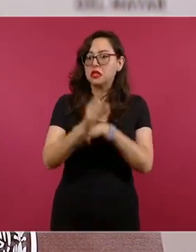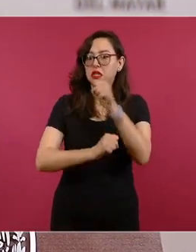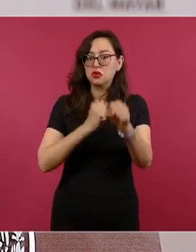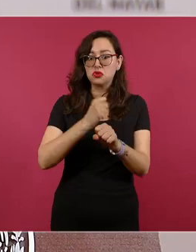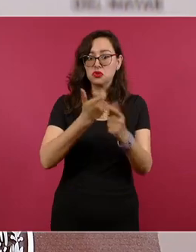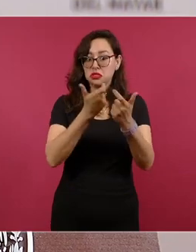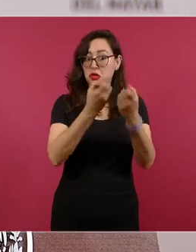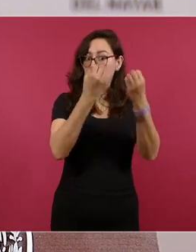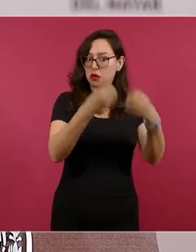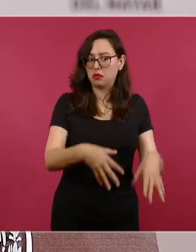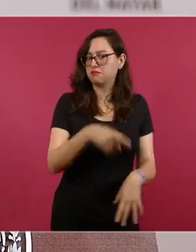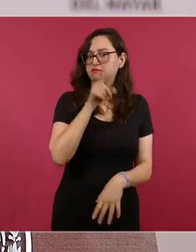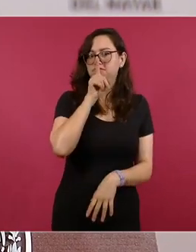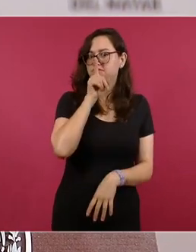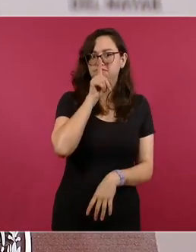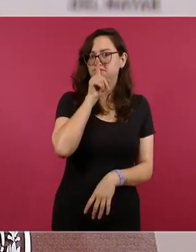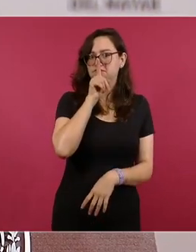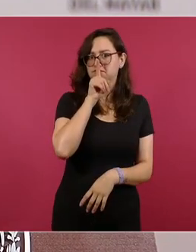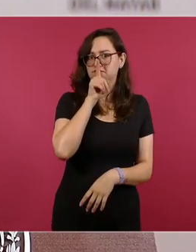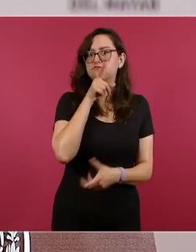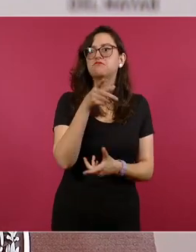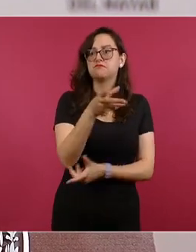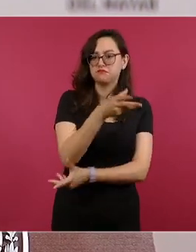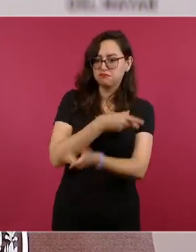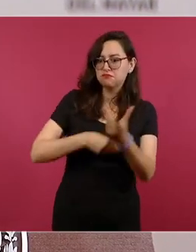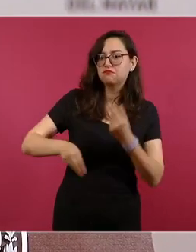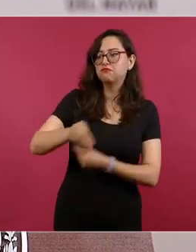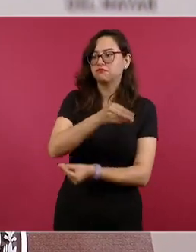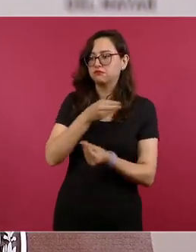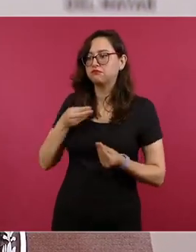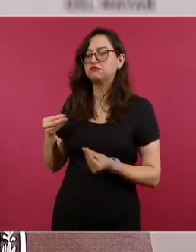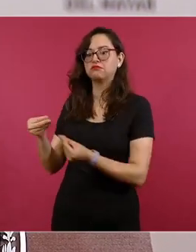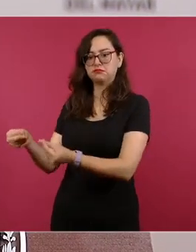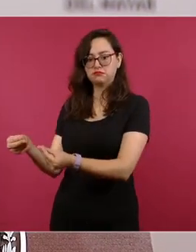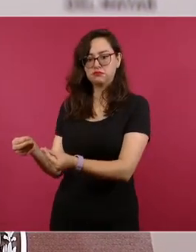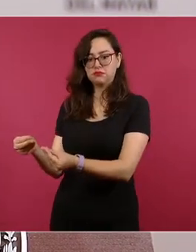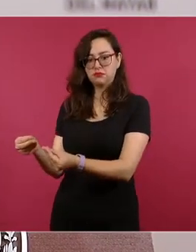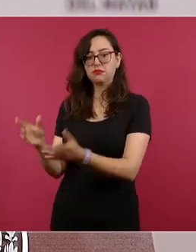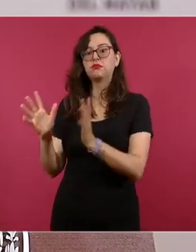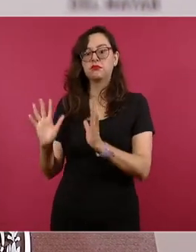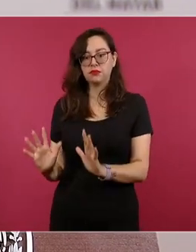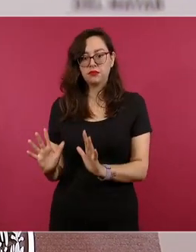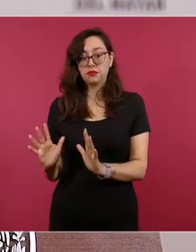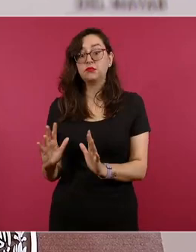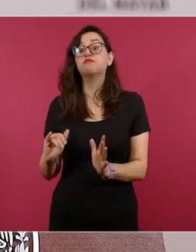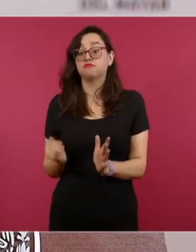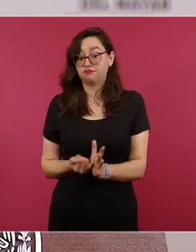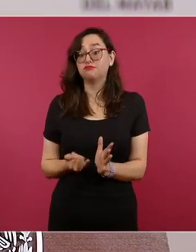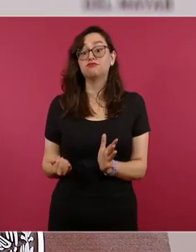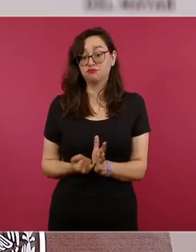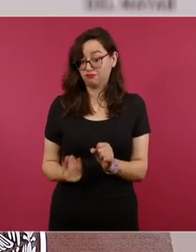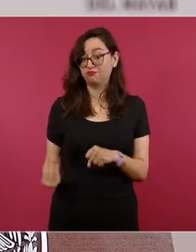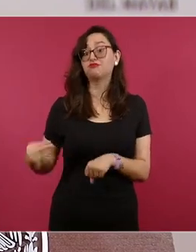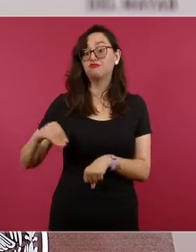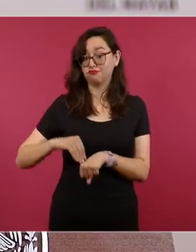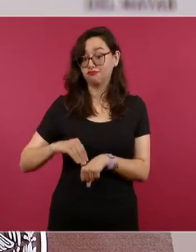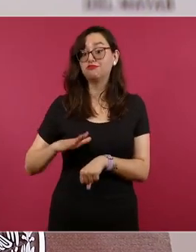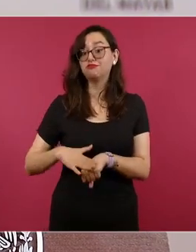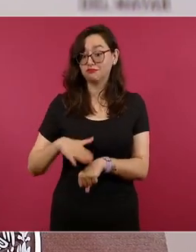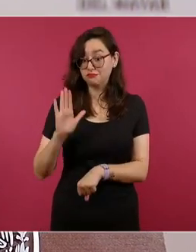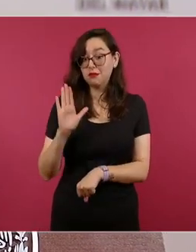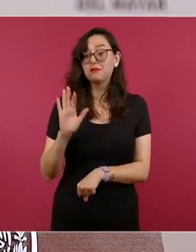ya ha ocurrido, y el Fondo de Pensiones para el Bienestar, de la misma manera, se lo devuelve y se lo devuelve con intereses, efectivamente.